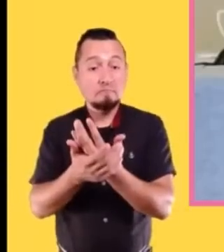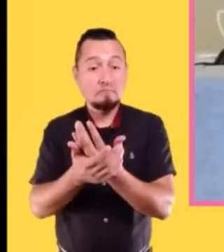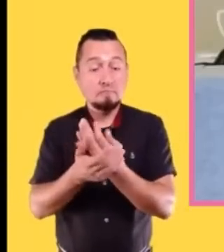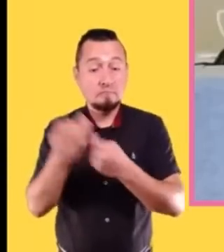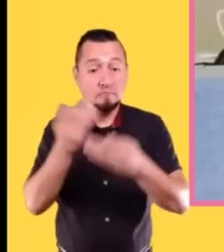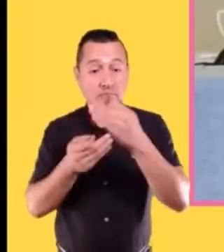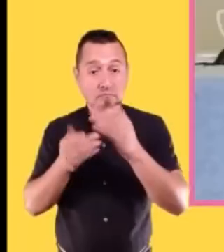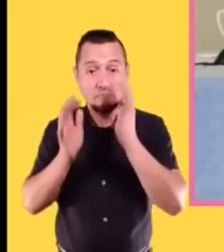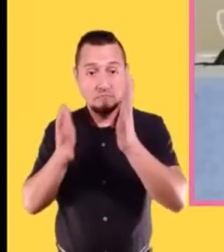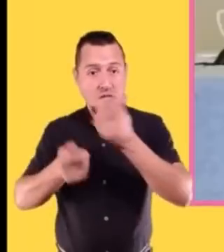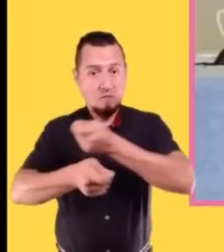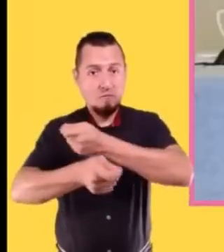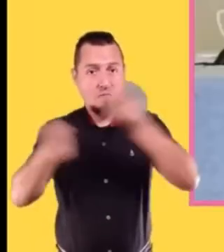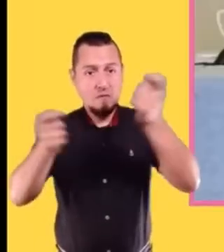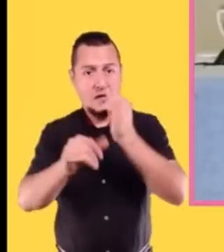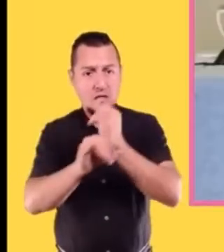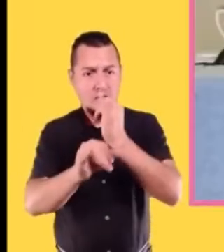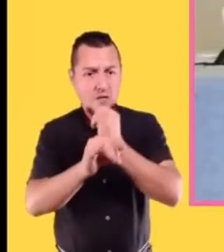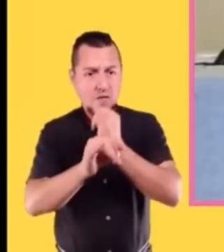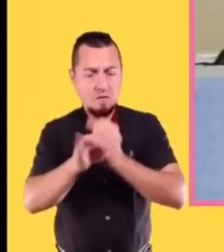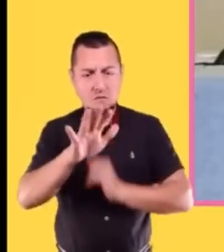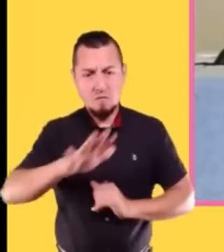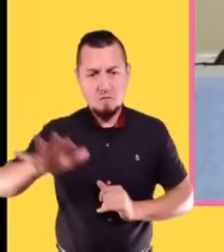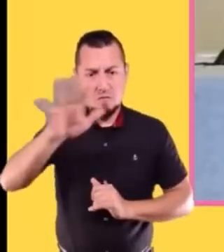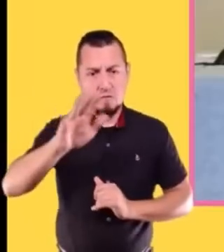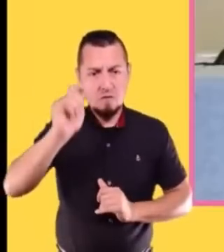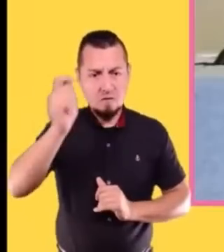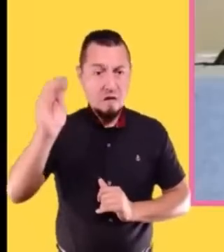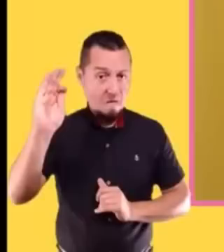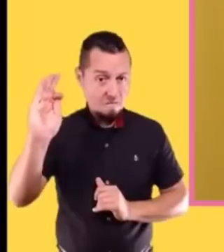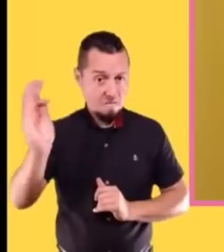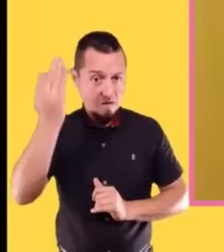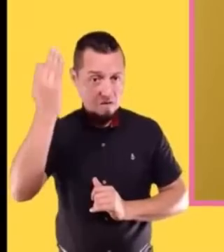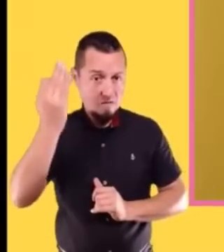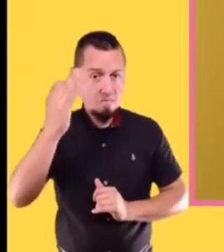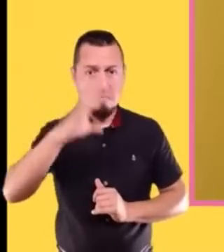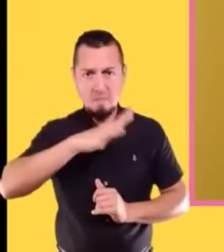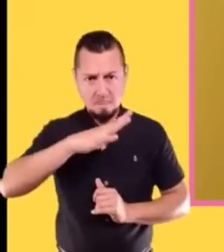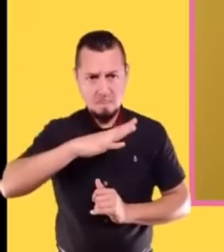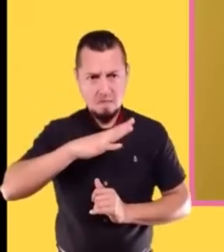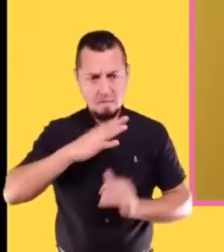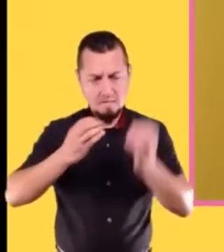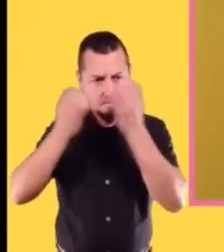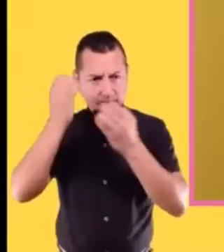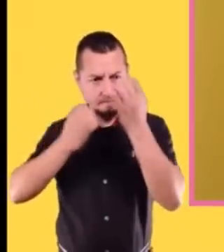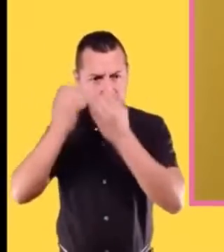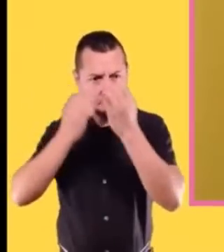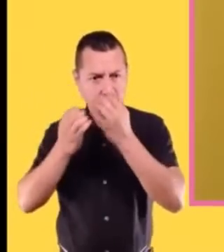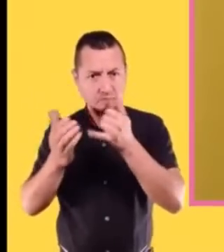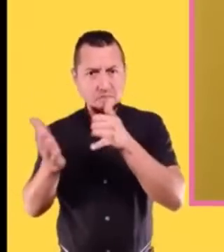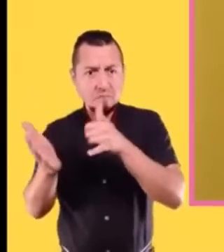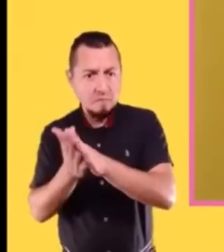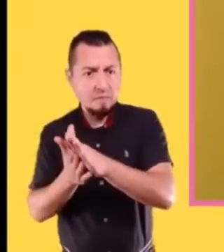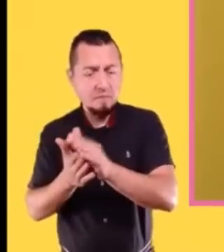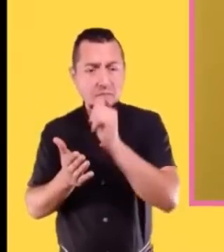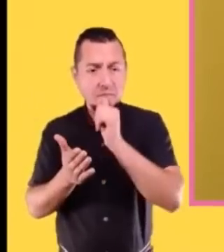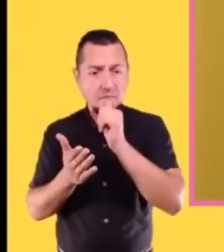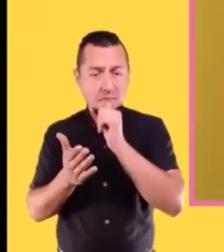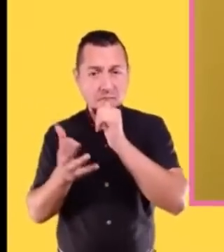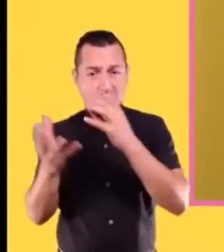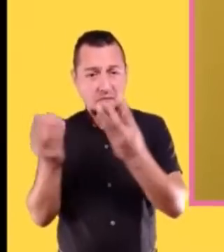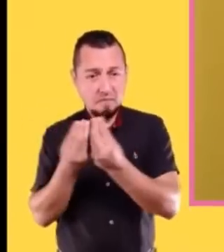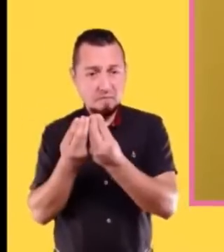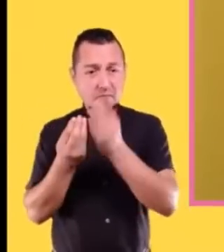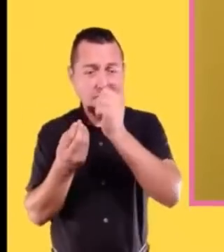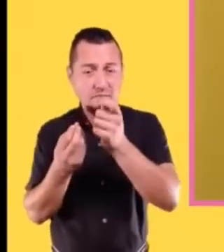publicados digitalmente por la instancia federal, que tiene que validar antes de que se imprima cualquier cosa. Antes de que ir a la CONALITEC, explico